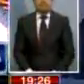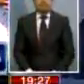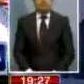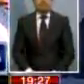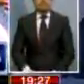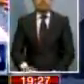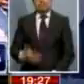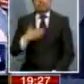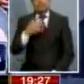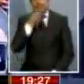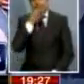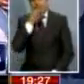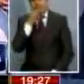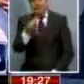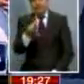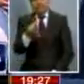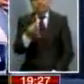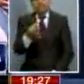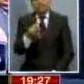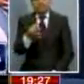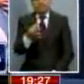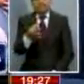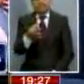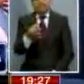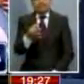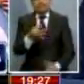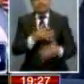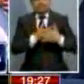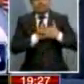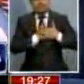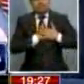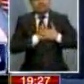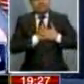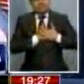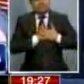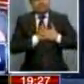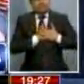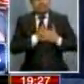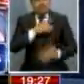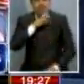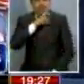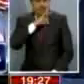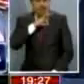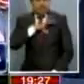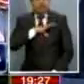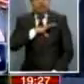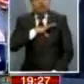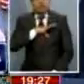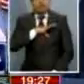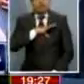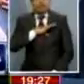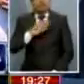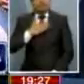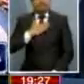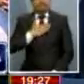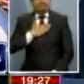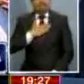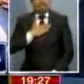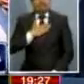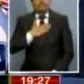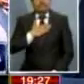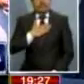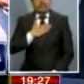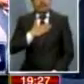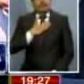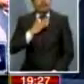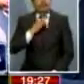Quiero decir que amo profundamente a nuestro país y estamos decididos